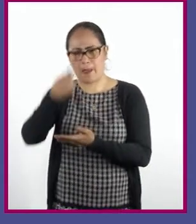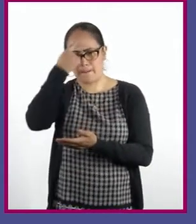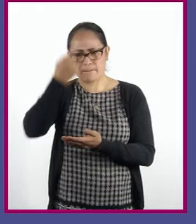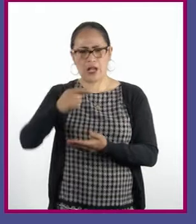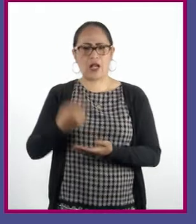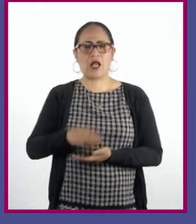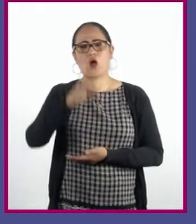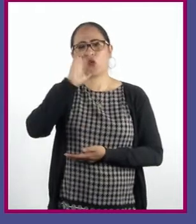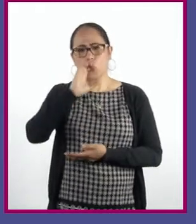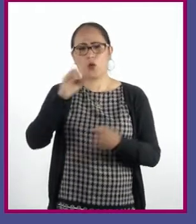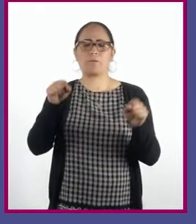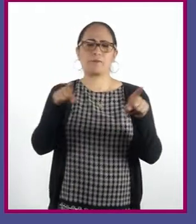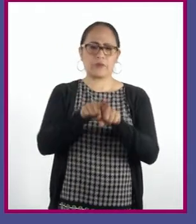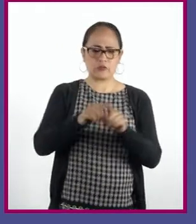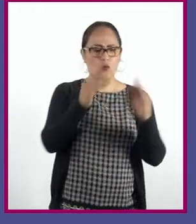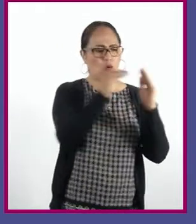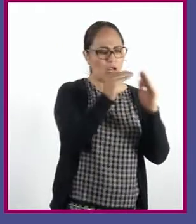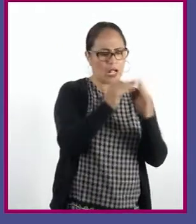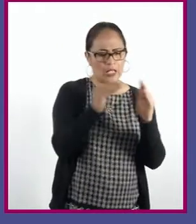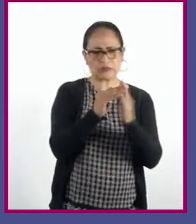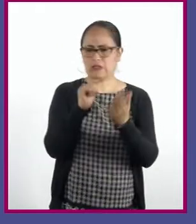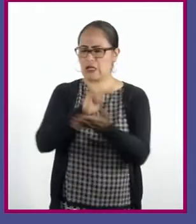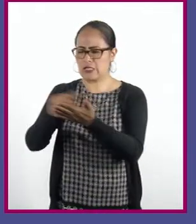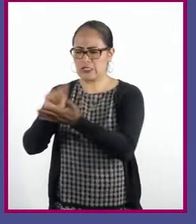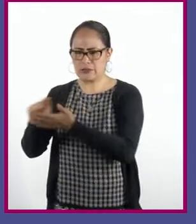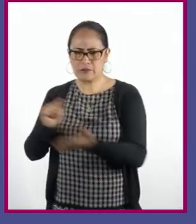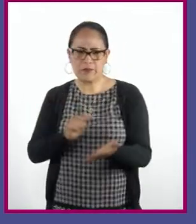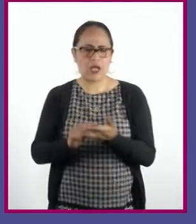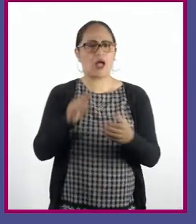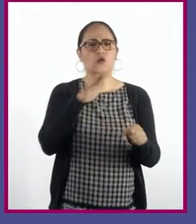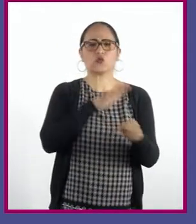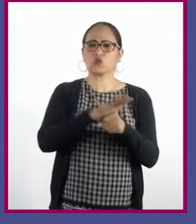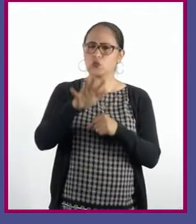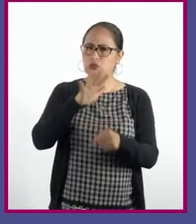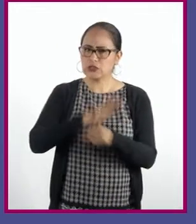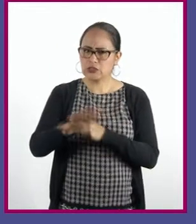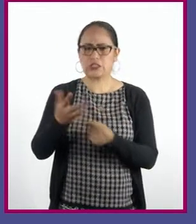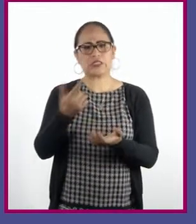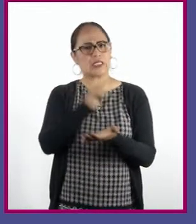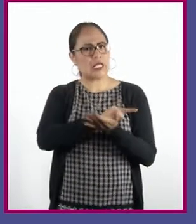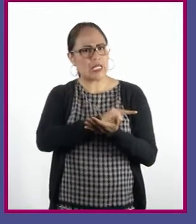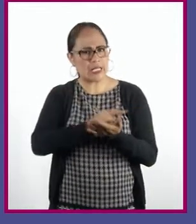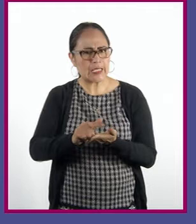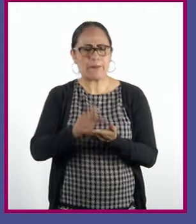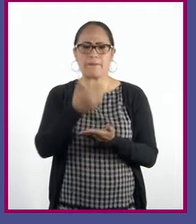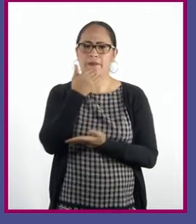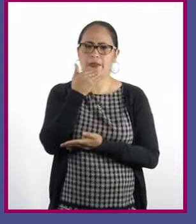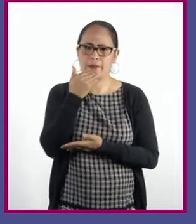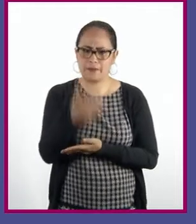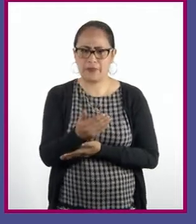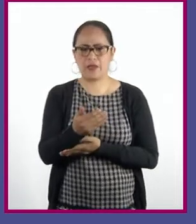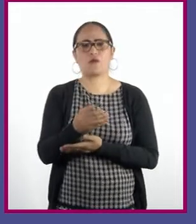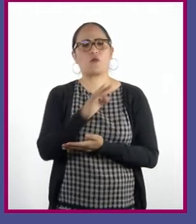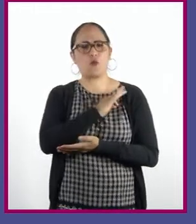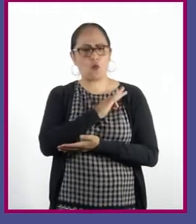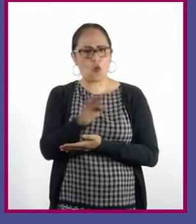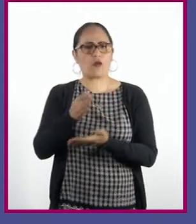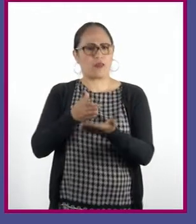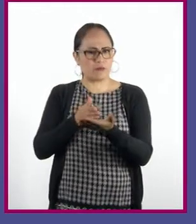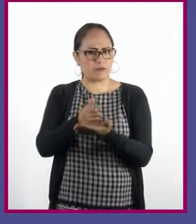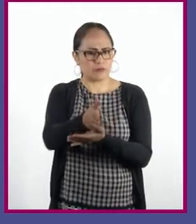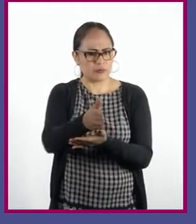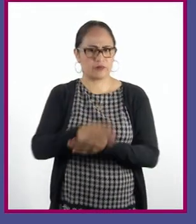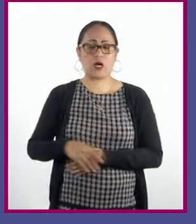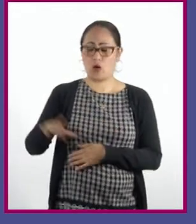personal y doméstico en forma suficiente, salubre, aceptable, asequible. Y el